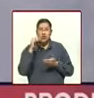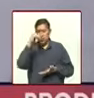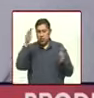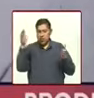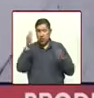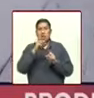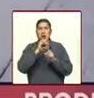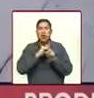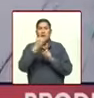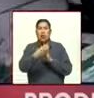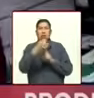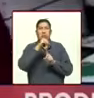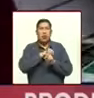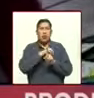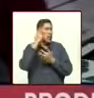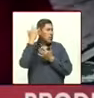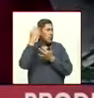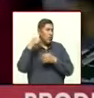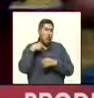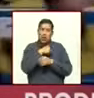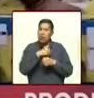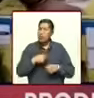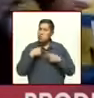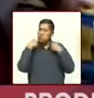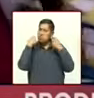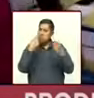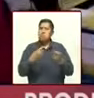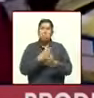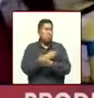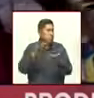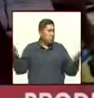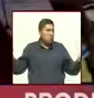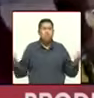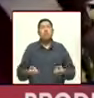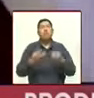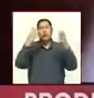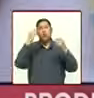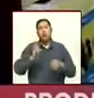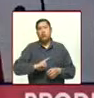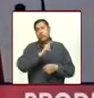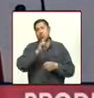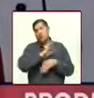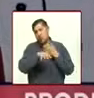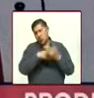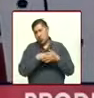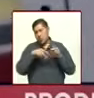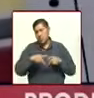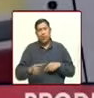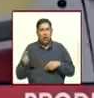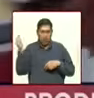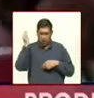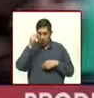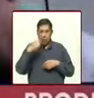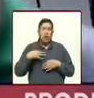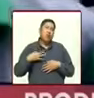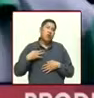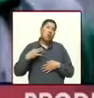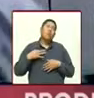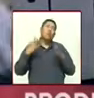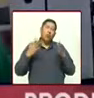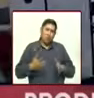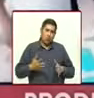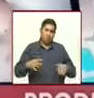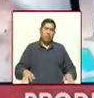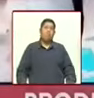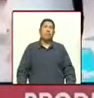que esperemos que sea de mucho uso y de mucha utilidad para todos los damnificados allá y los voluntarios en